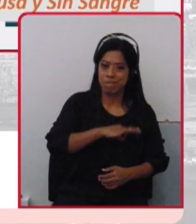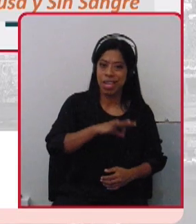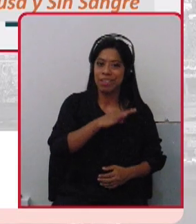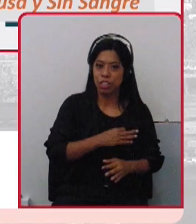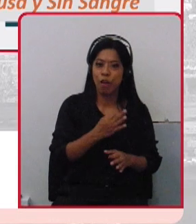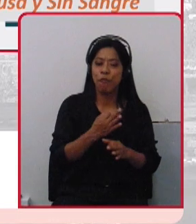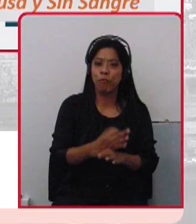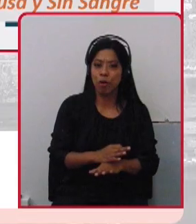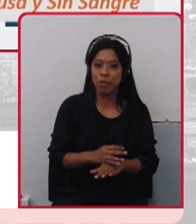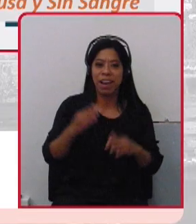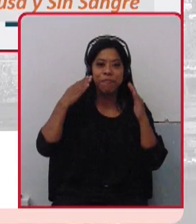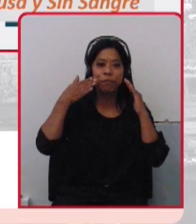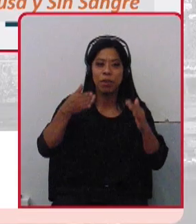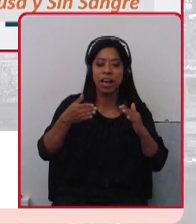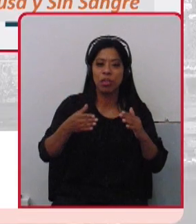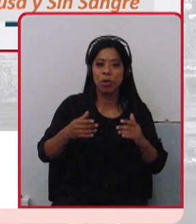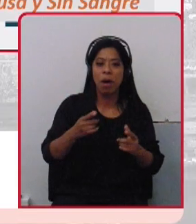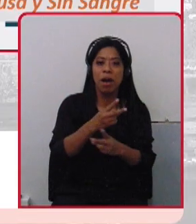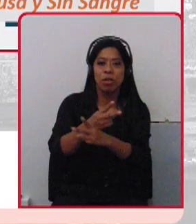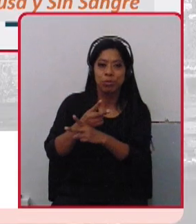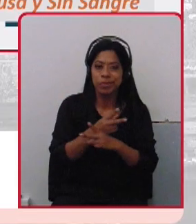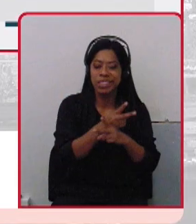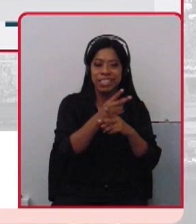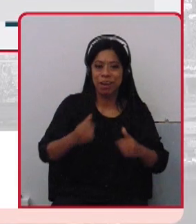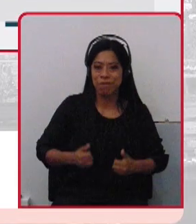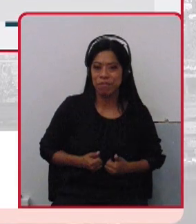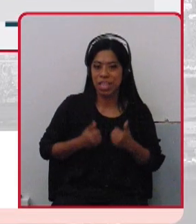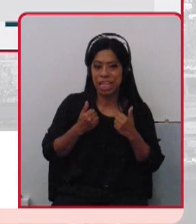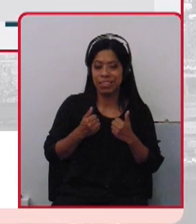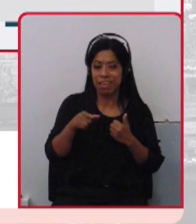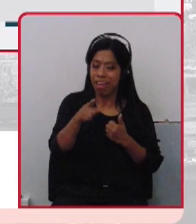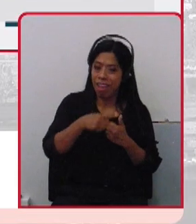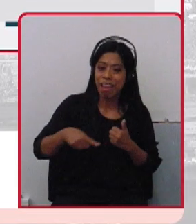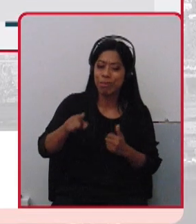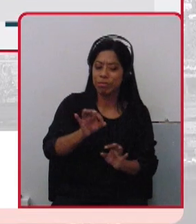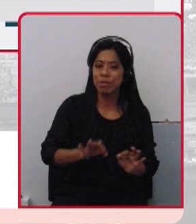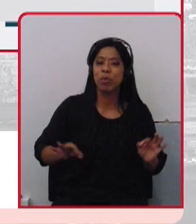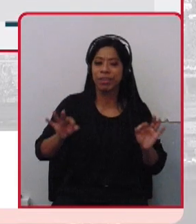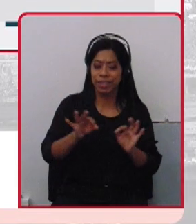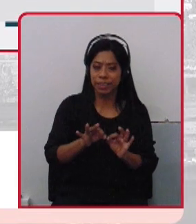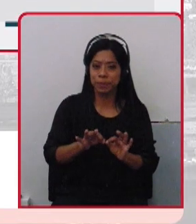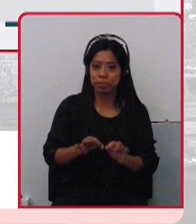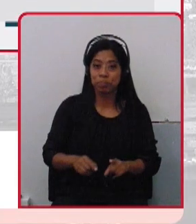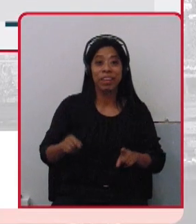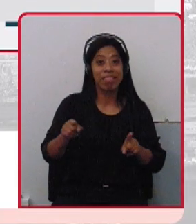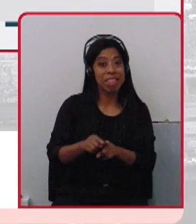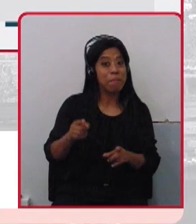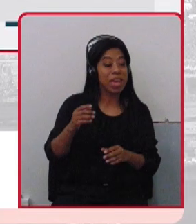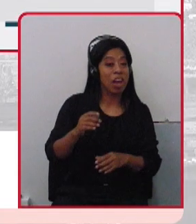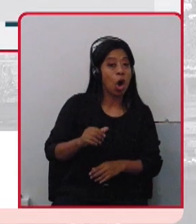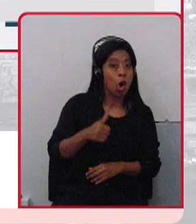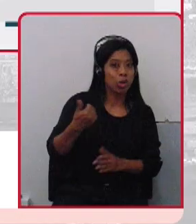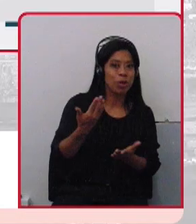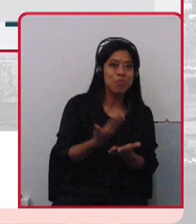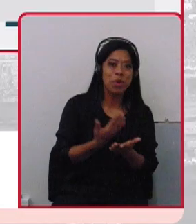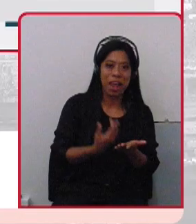fórmula está enfocada en cuidar vidas, 0 accidentes. De igual forma, para sustentar